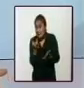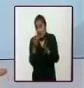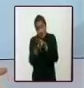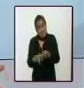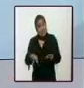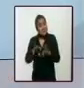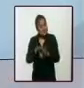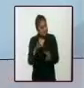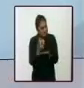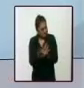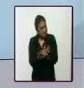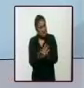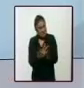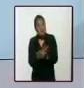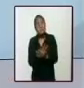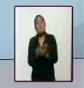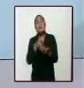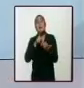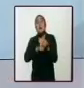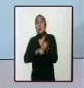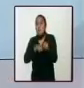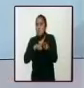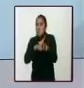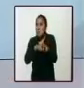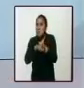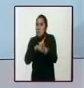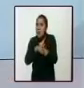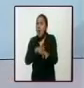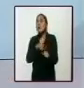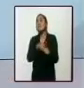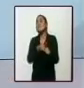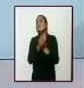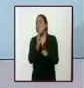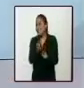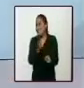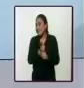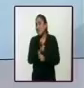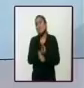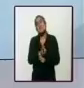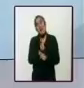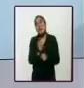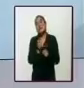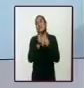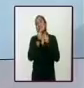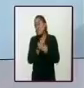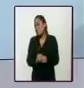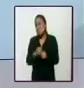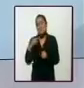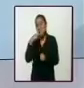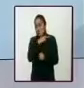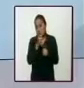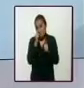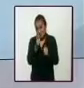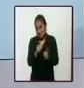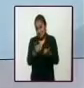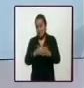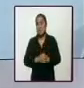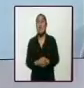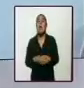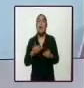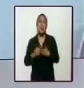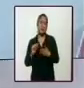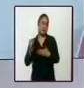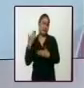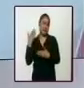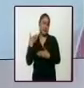importante. Lo que ya de repente se empieza a conservar como una tendencia, eso ya empieza a dar escenarios efectivamente con certidumbre. En